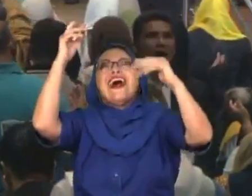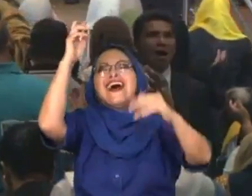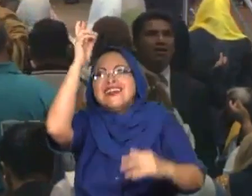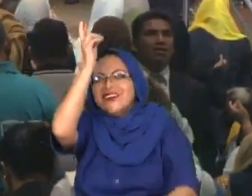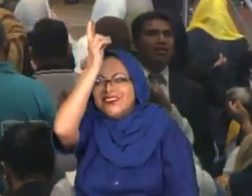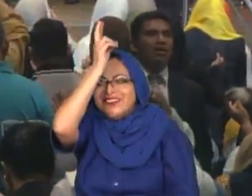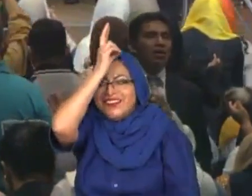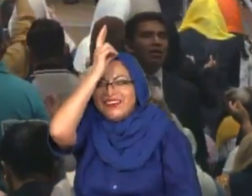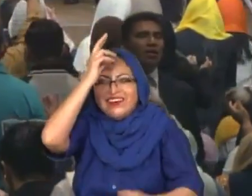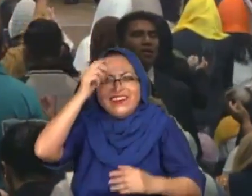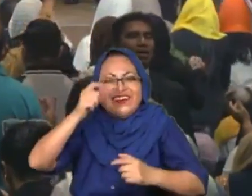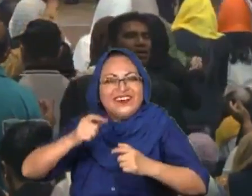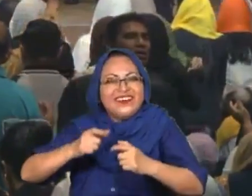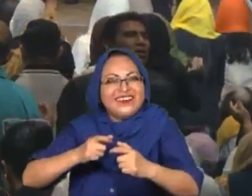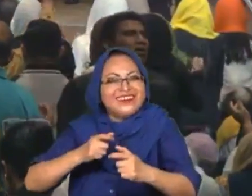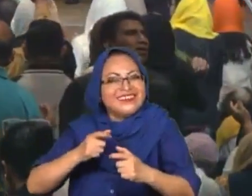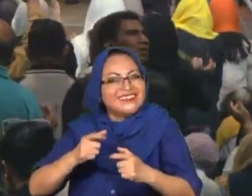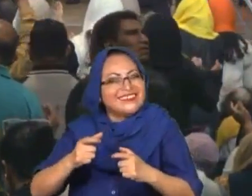soberano